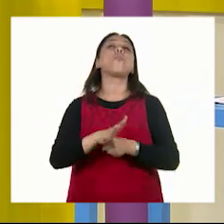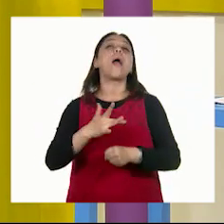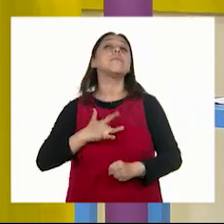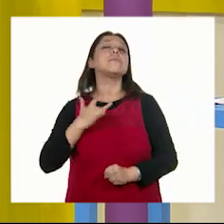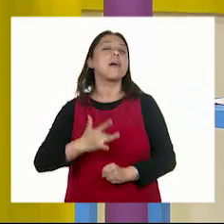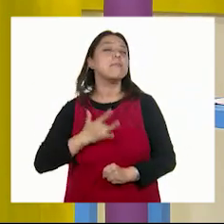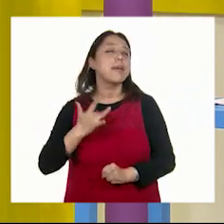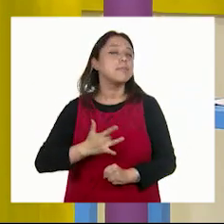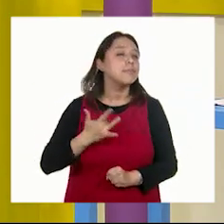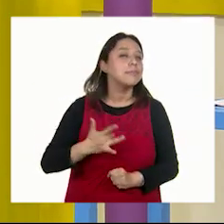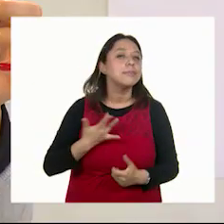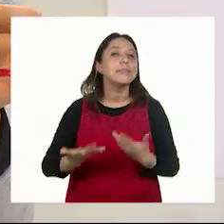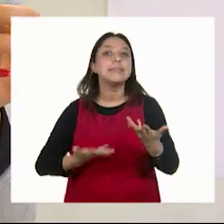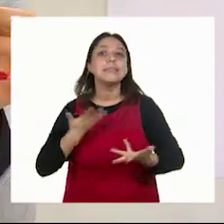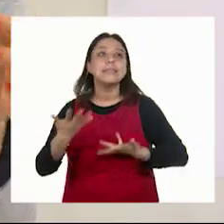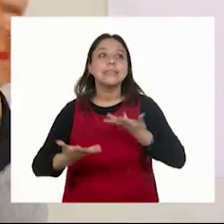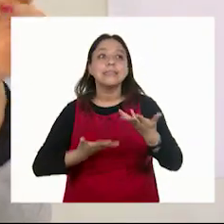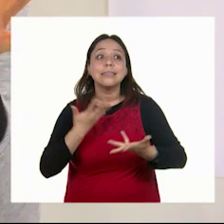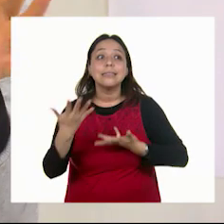verdura...